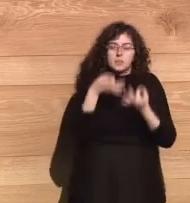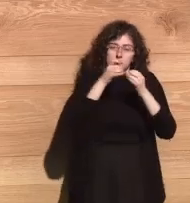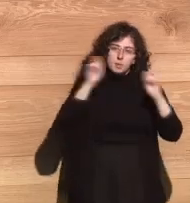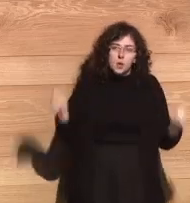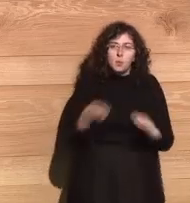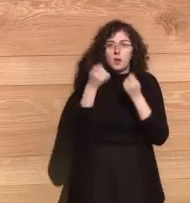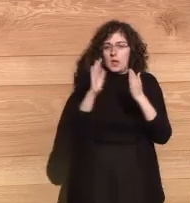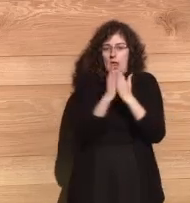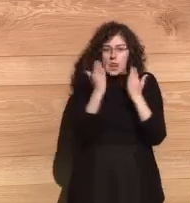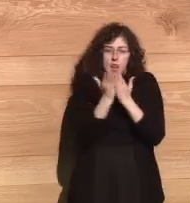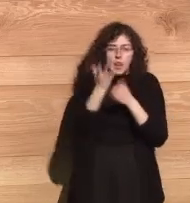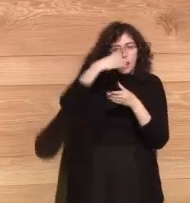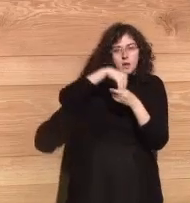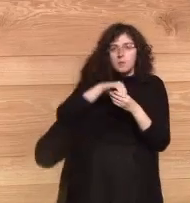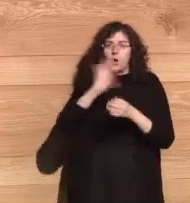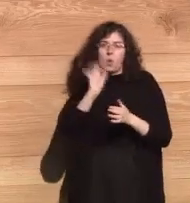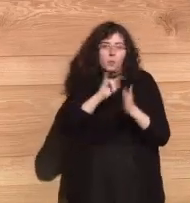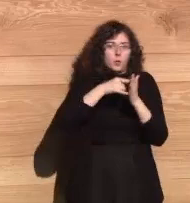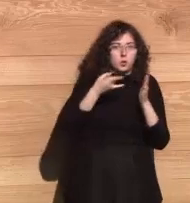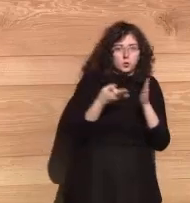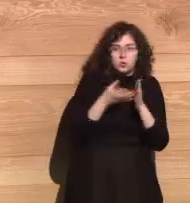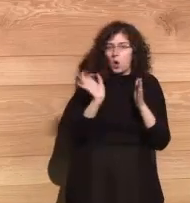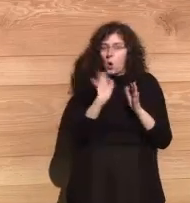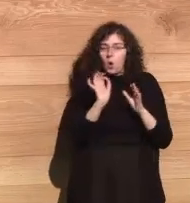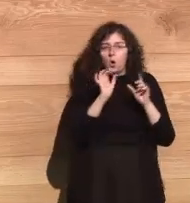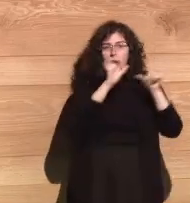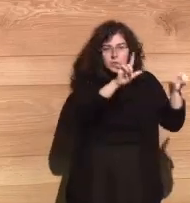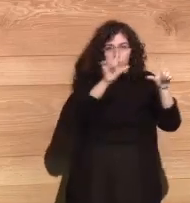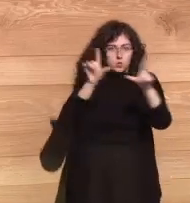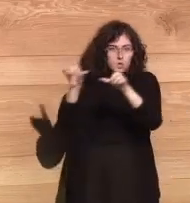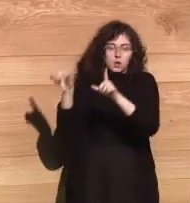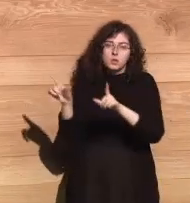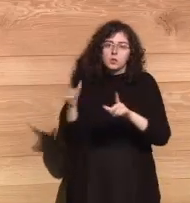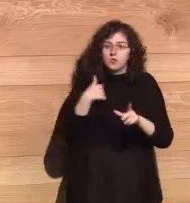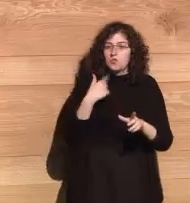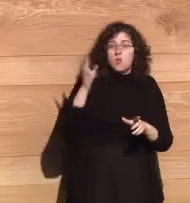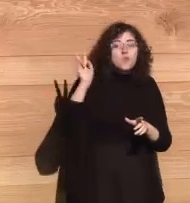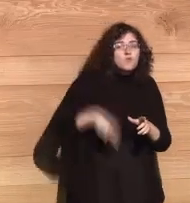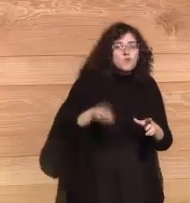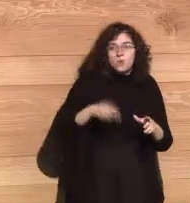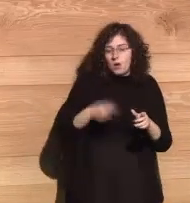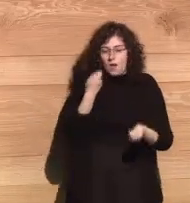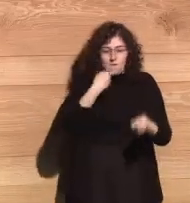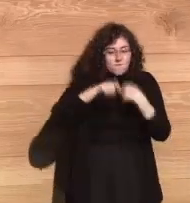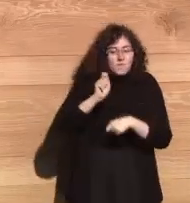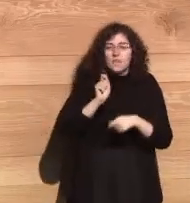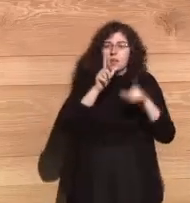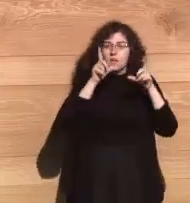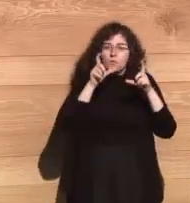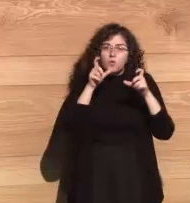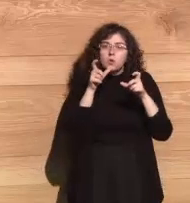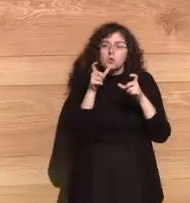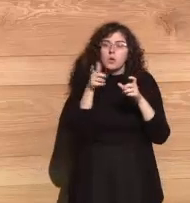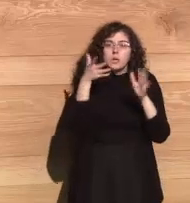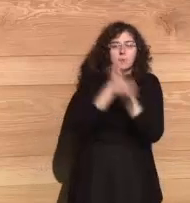o en libro o en proyectos o en exposiciones, y nunca voy a vender una foto para ilustrar una historia